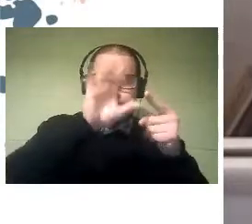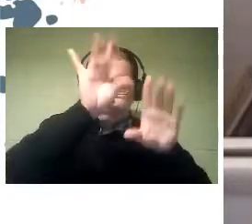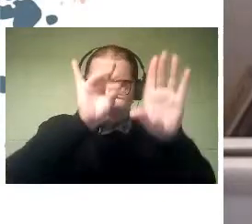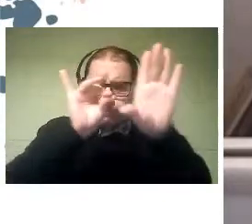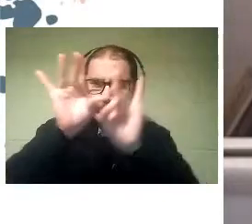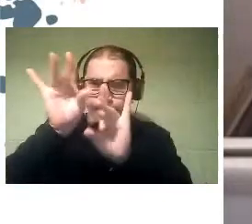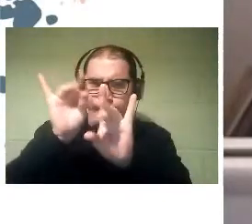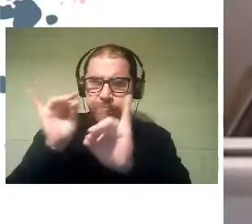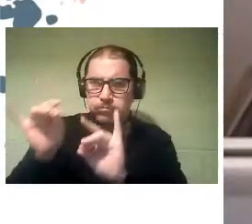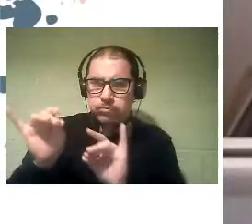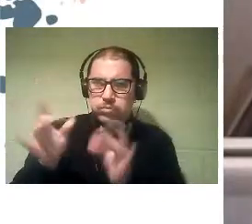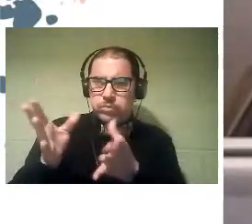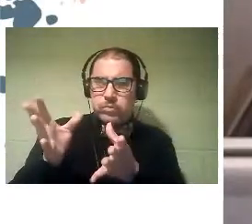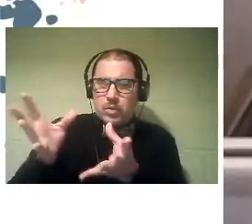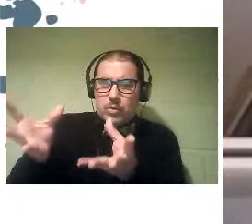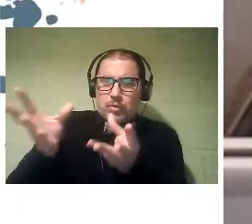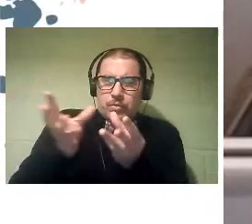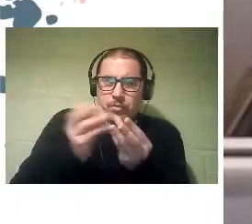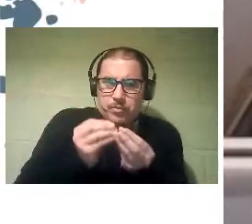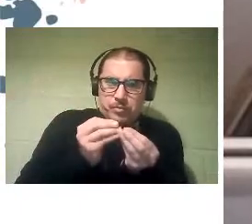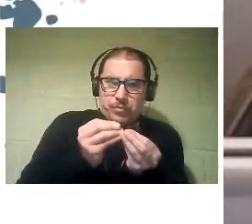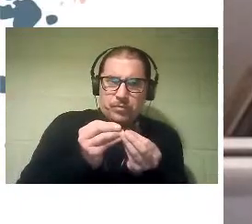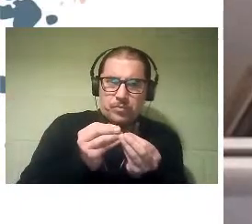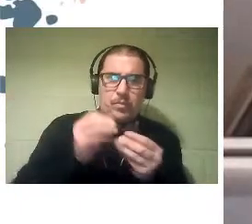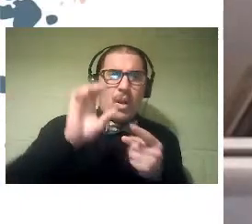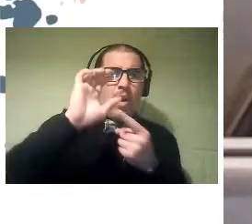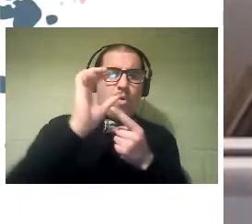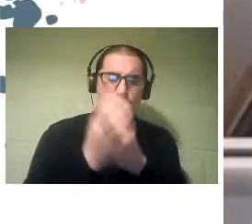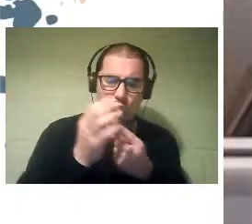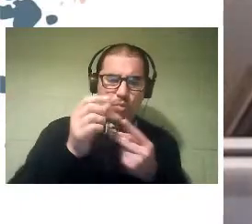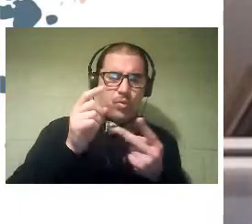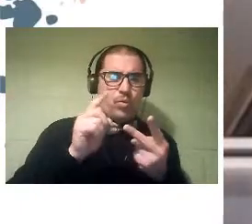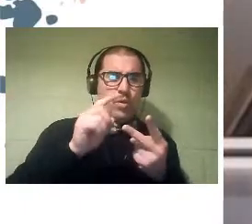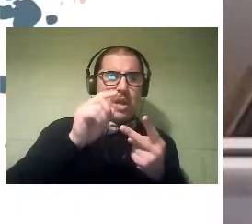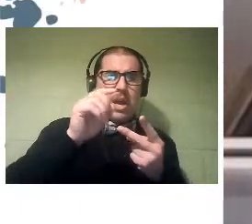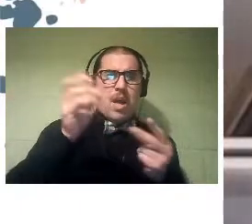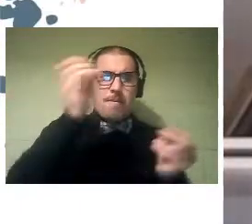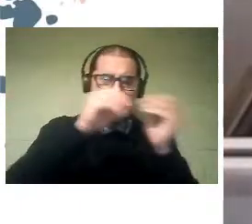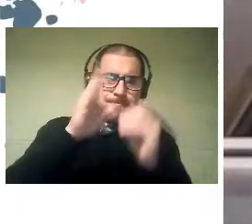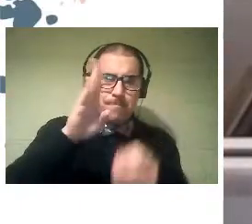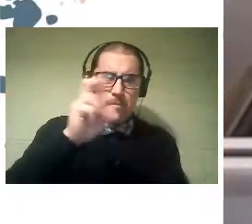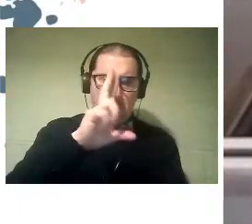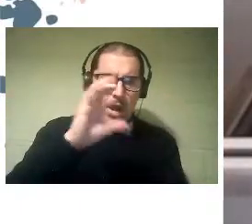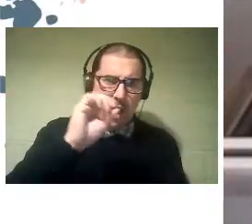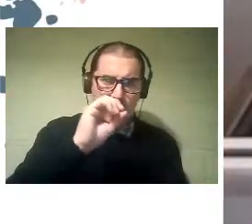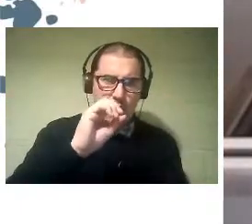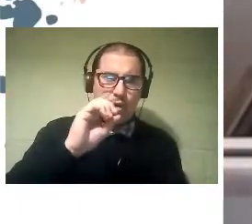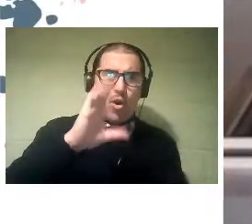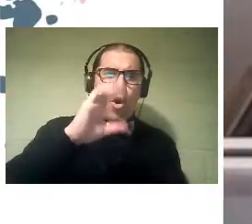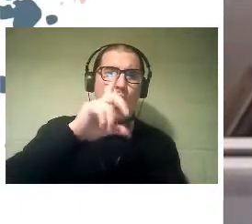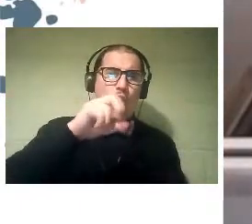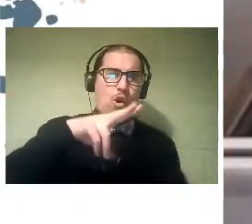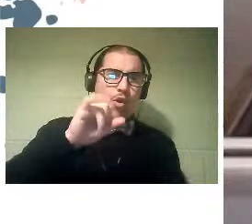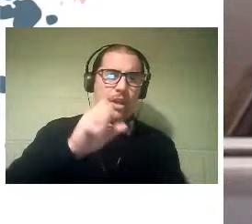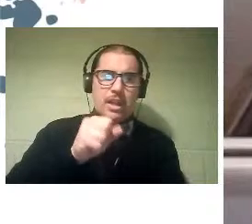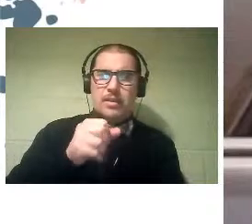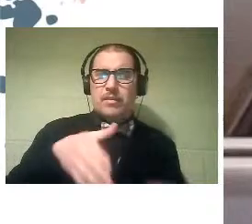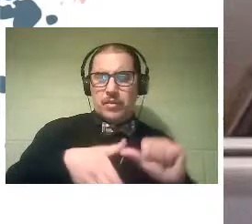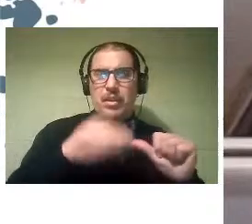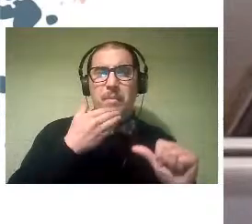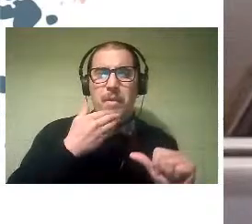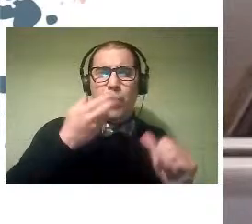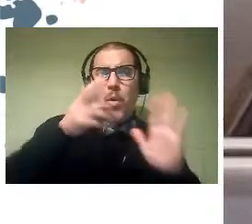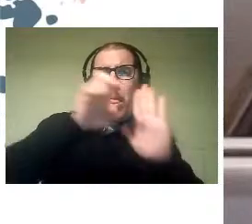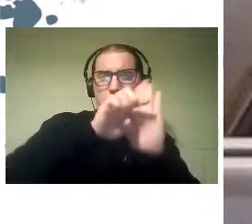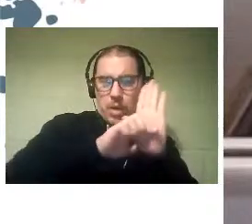en todas estas imágenes la cultura del barroco colonial latinoamericano y también un